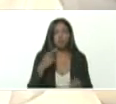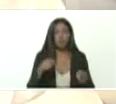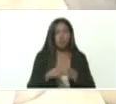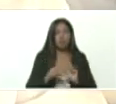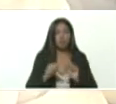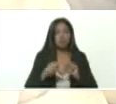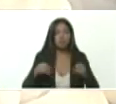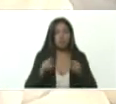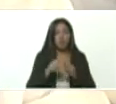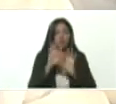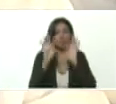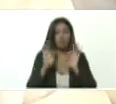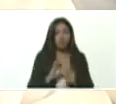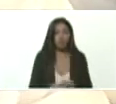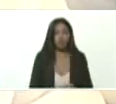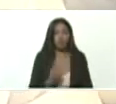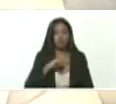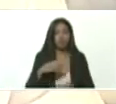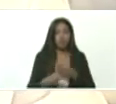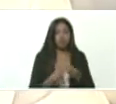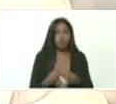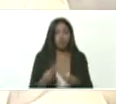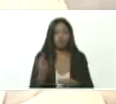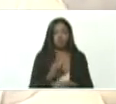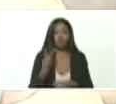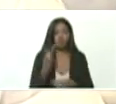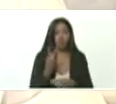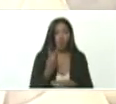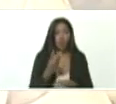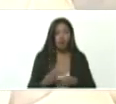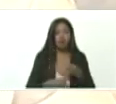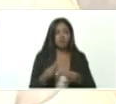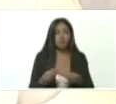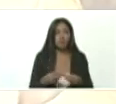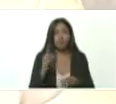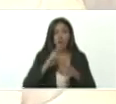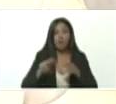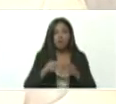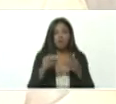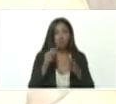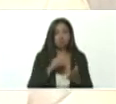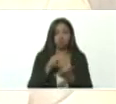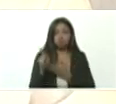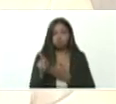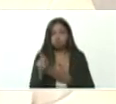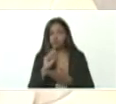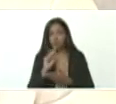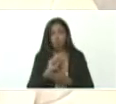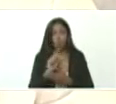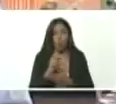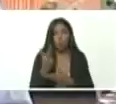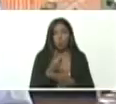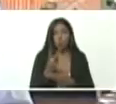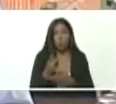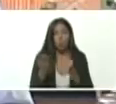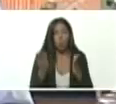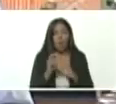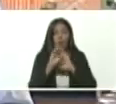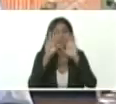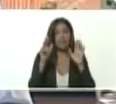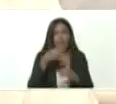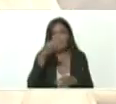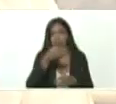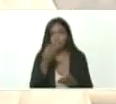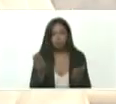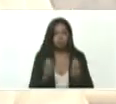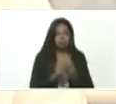que hicimos. Nosotros le hemos puesto doble turno para no dejar a los muchachos afuera. Lo hemos hecho. Bueno, cúmplase, ¿ves? Pero no